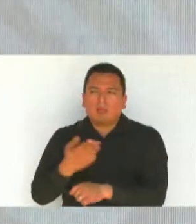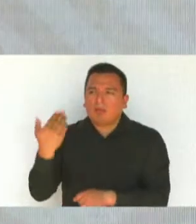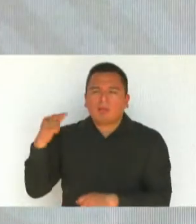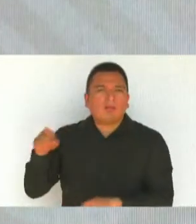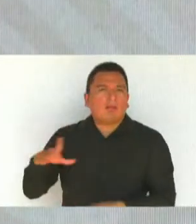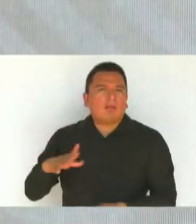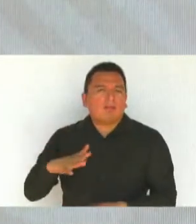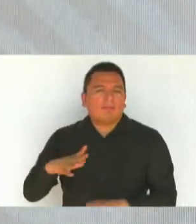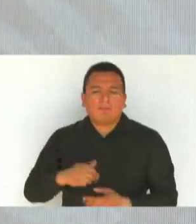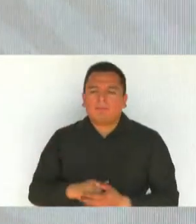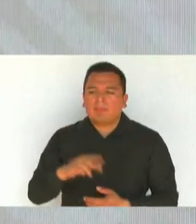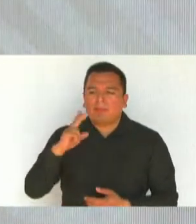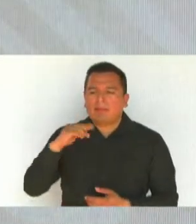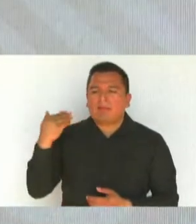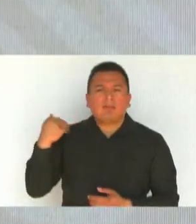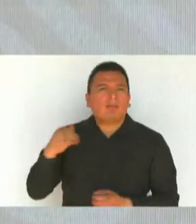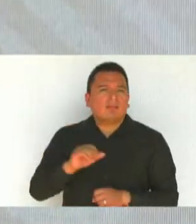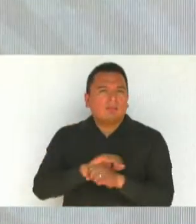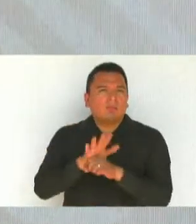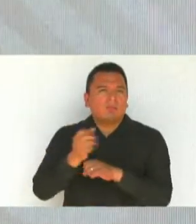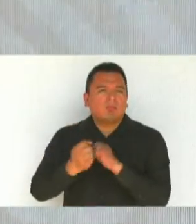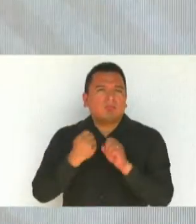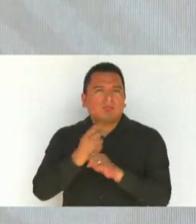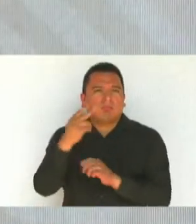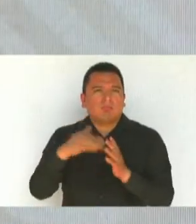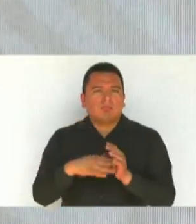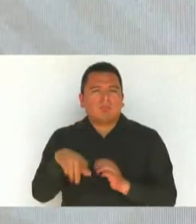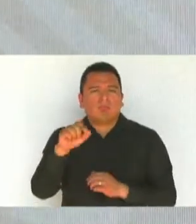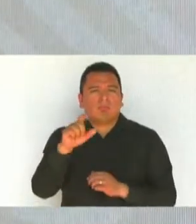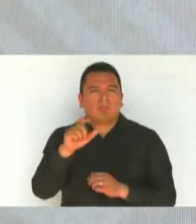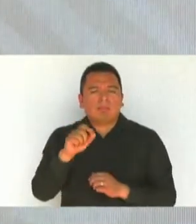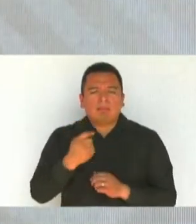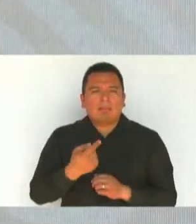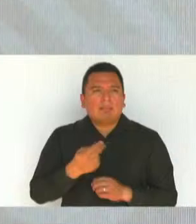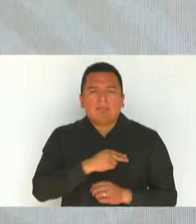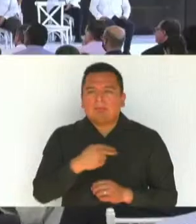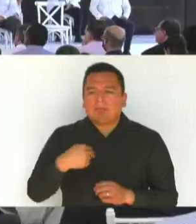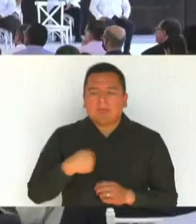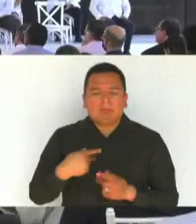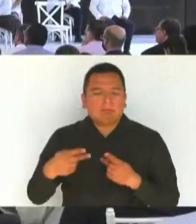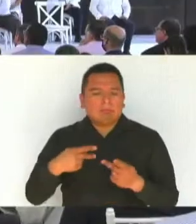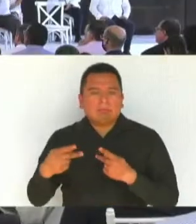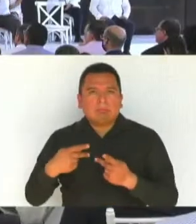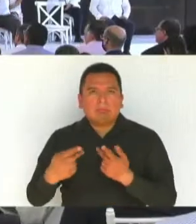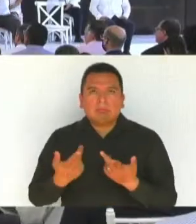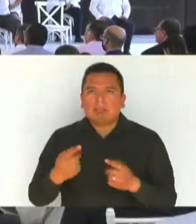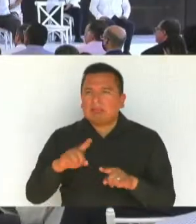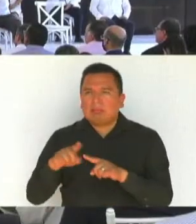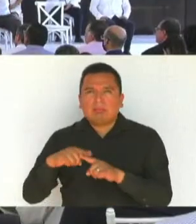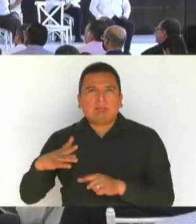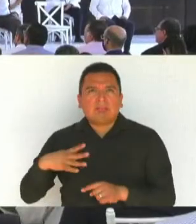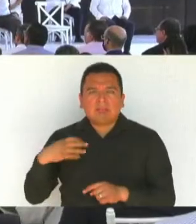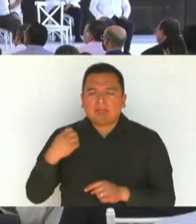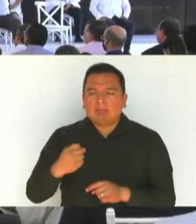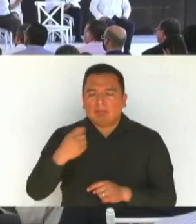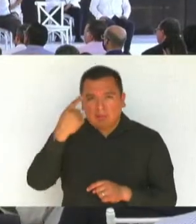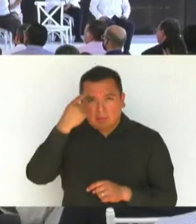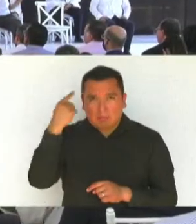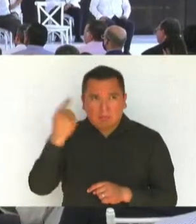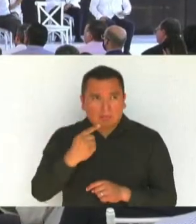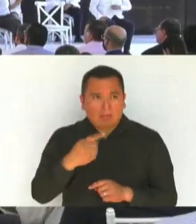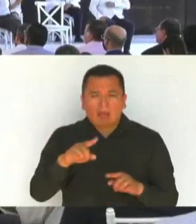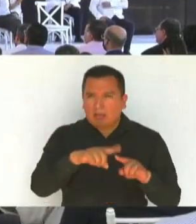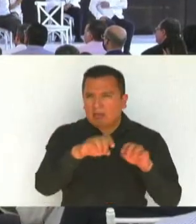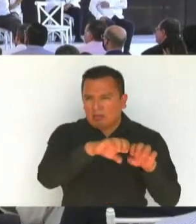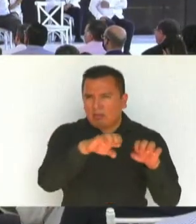del combate al COVID durante todo el año 2020, lo que implica y lo que representa los esfuerzos que tienen que ver con la unión y el